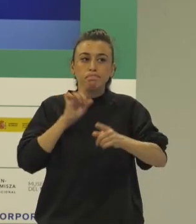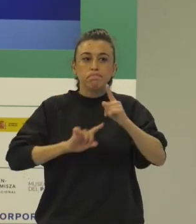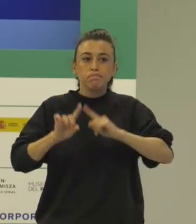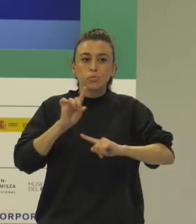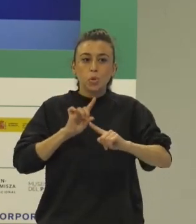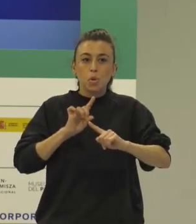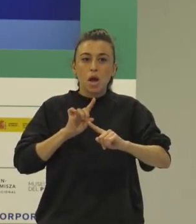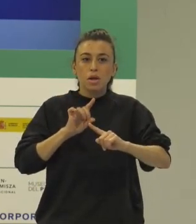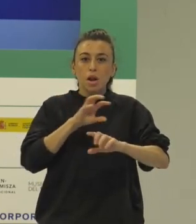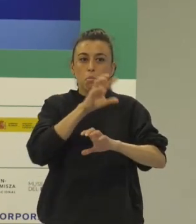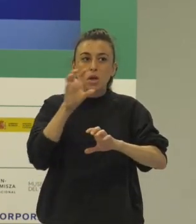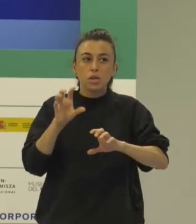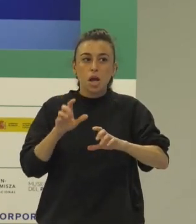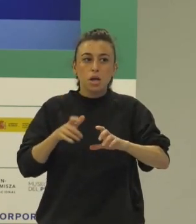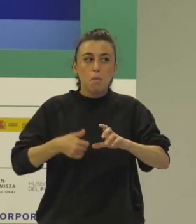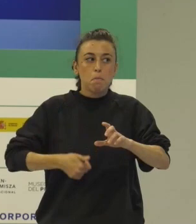creciendo